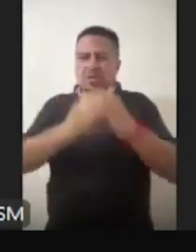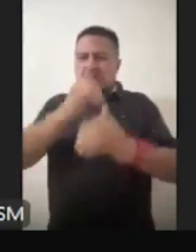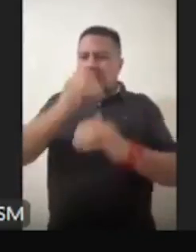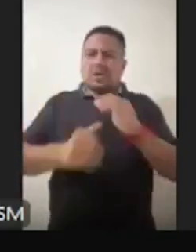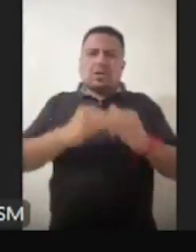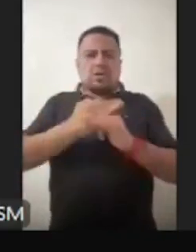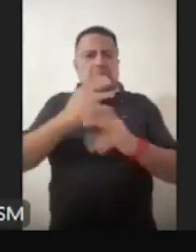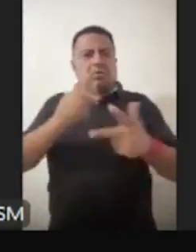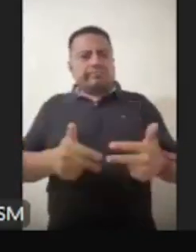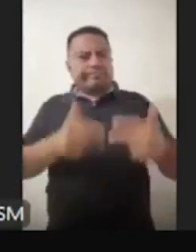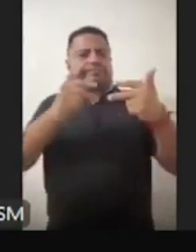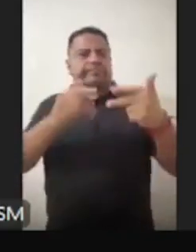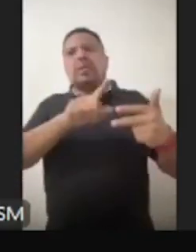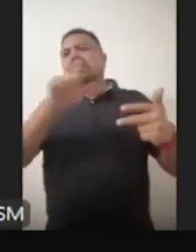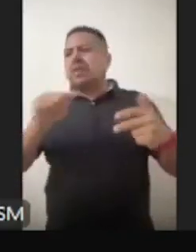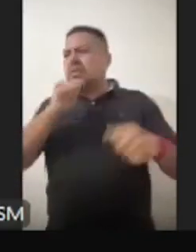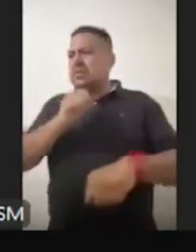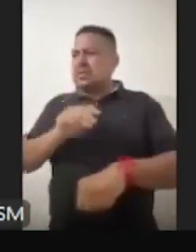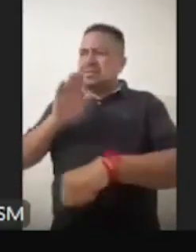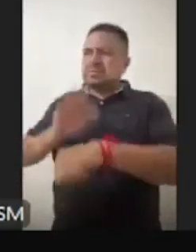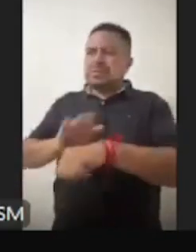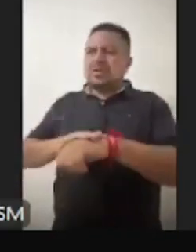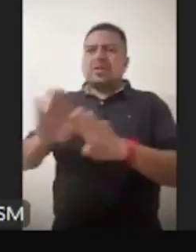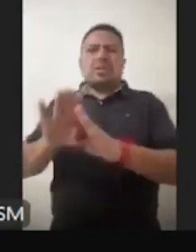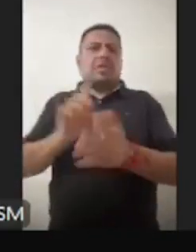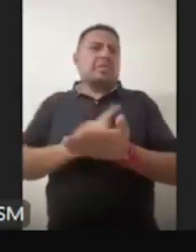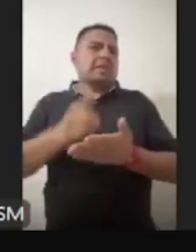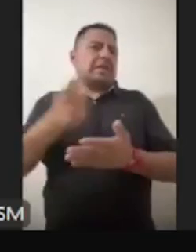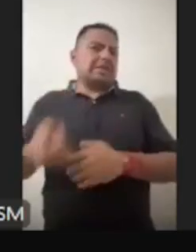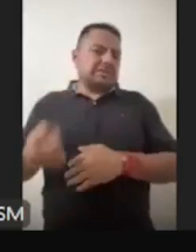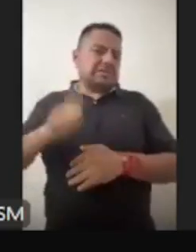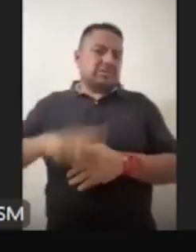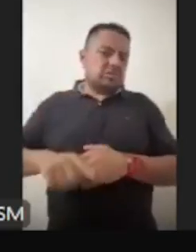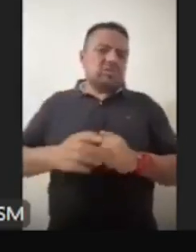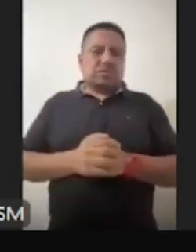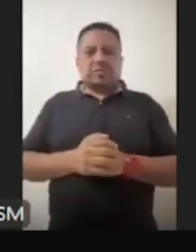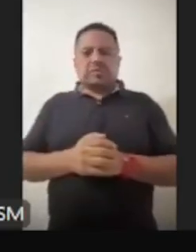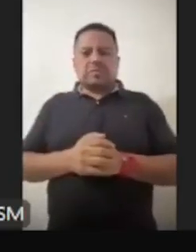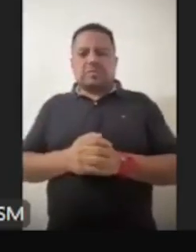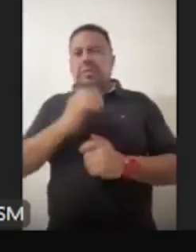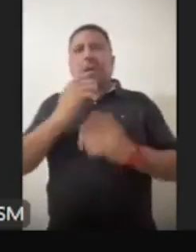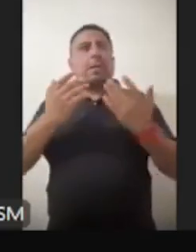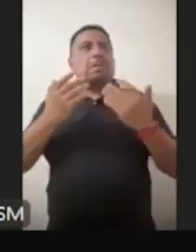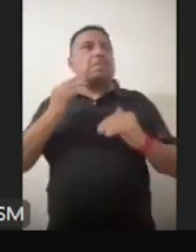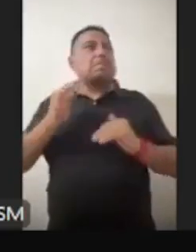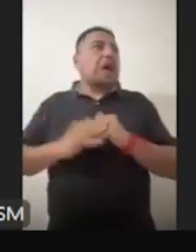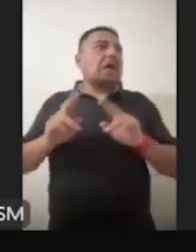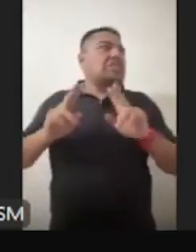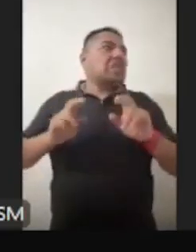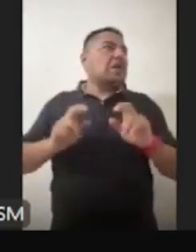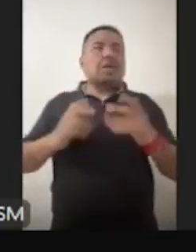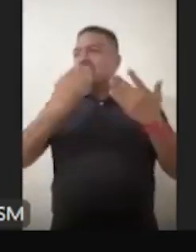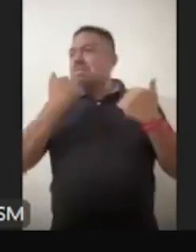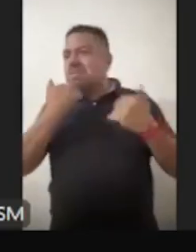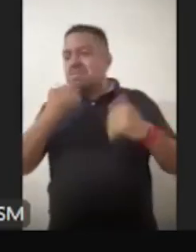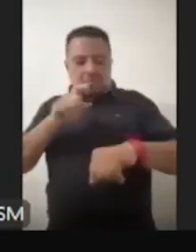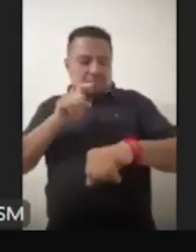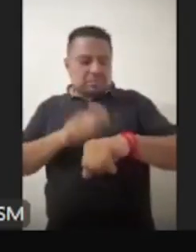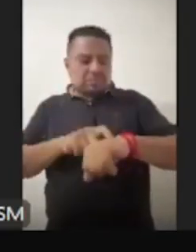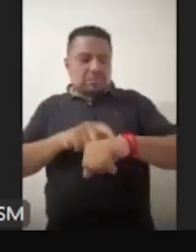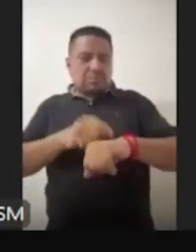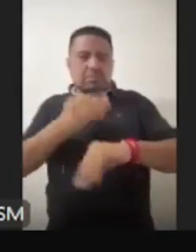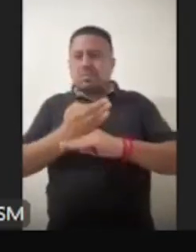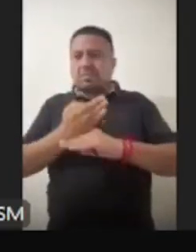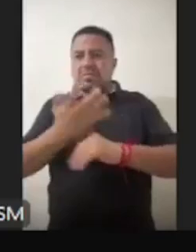esta sesión y en consecuencia notificarla como en derecho corresponda. Al no haber más asuntos por tratar, siendo las